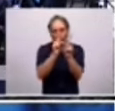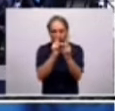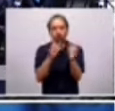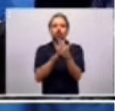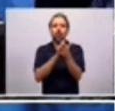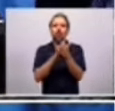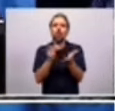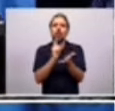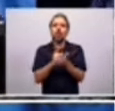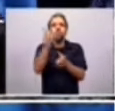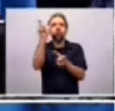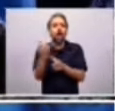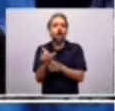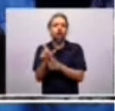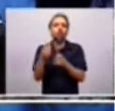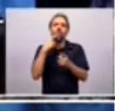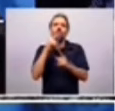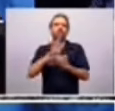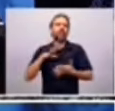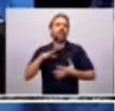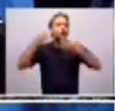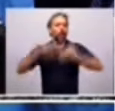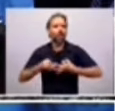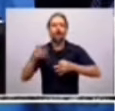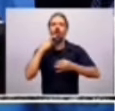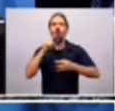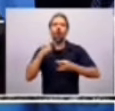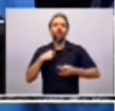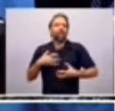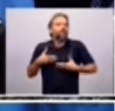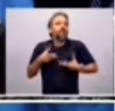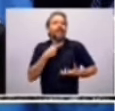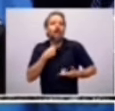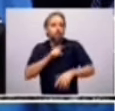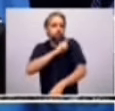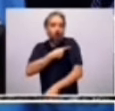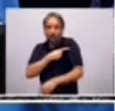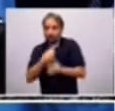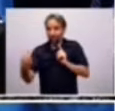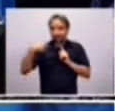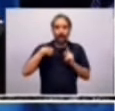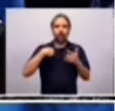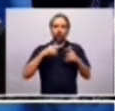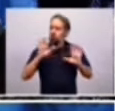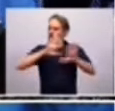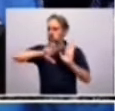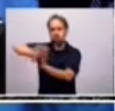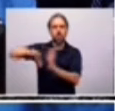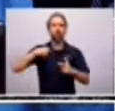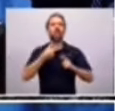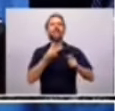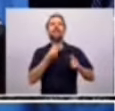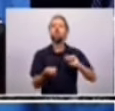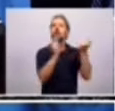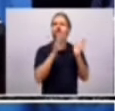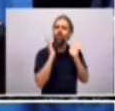pero ¿qué Constitución viola? Porque este proyecto que se envió de esta ley ómnibus está